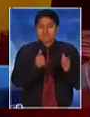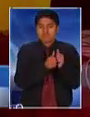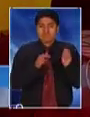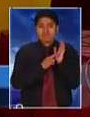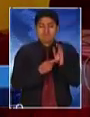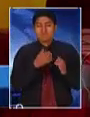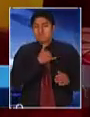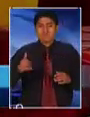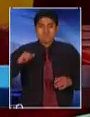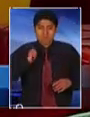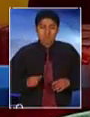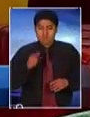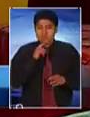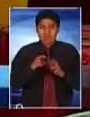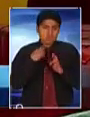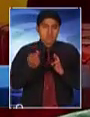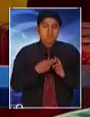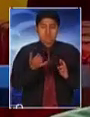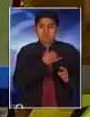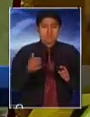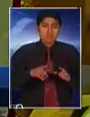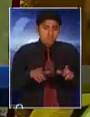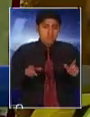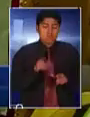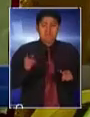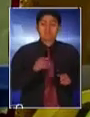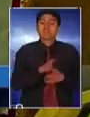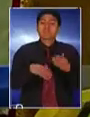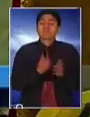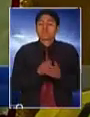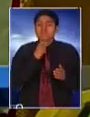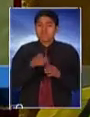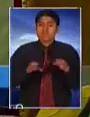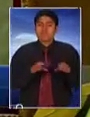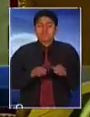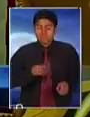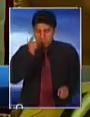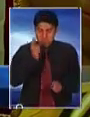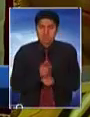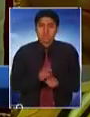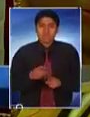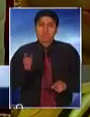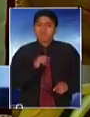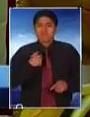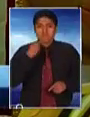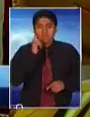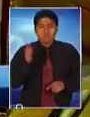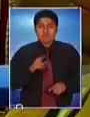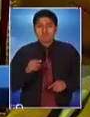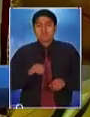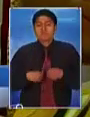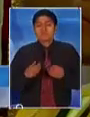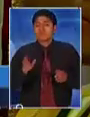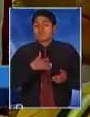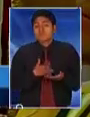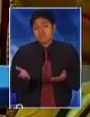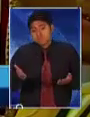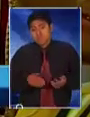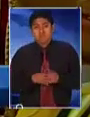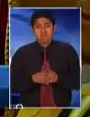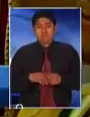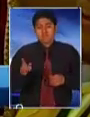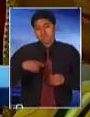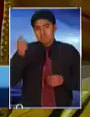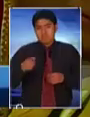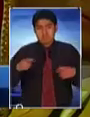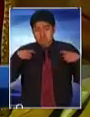los representantes y autoridades regionales y locales. Todos tenemos la obligación de cumplir. No conozco las razones por las que no están los